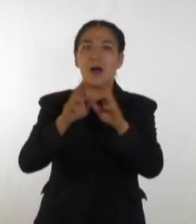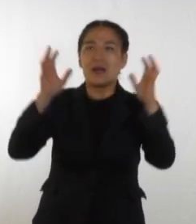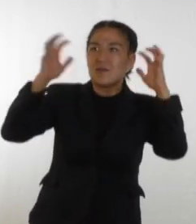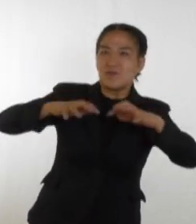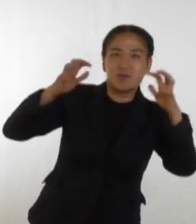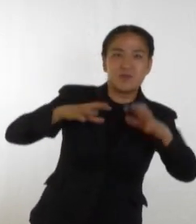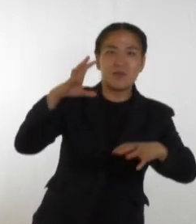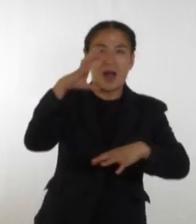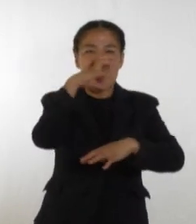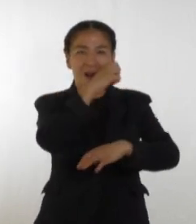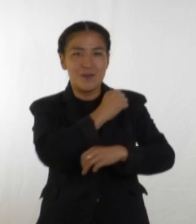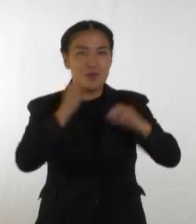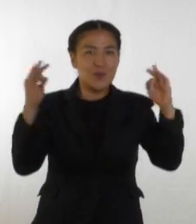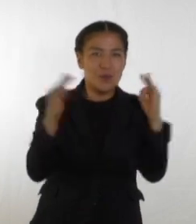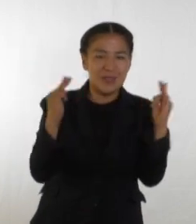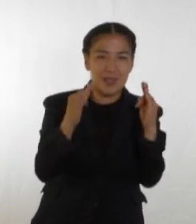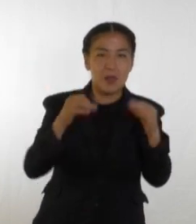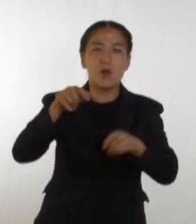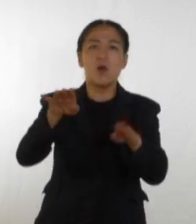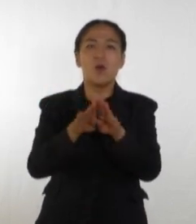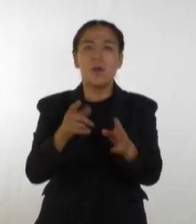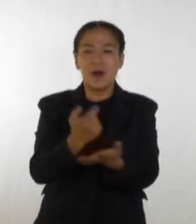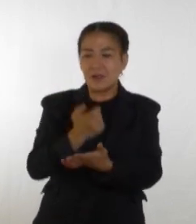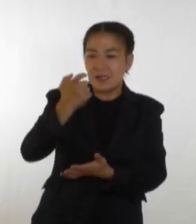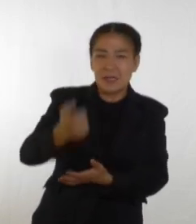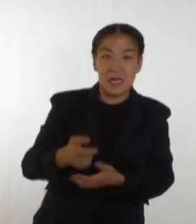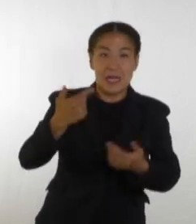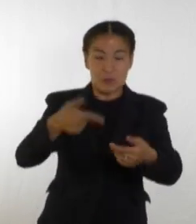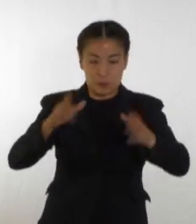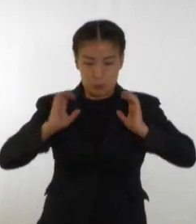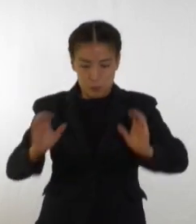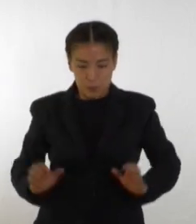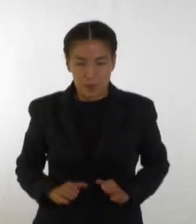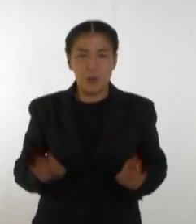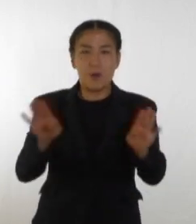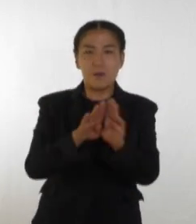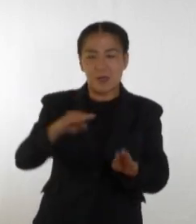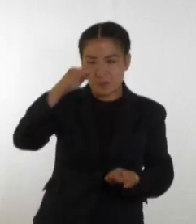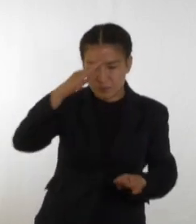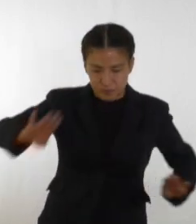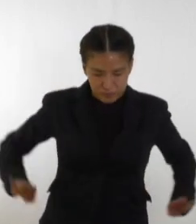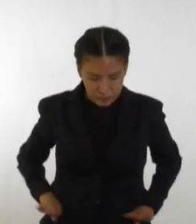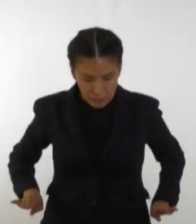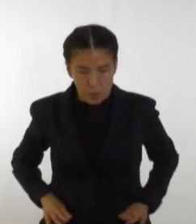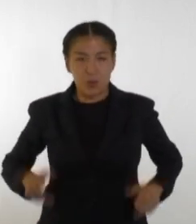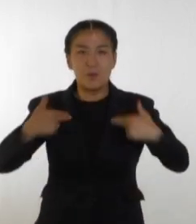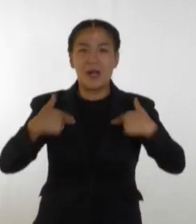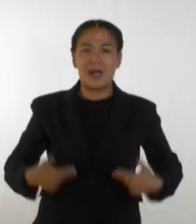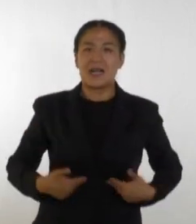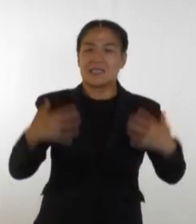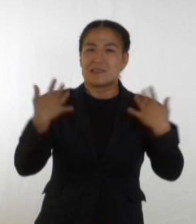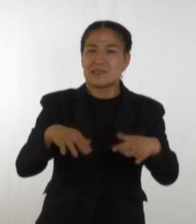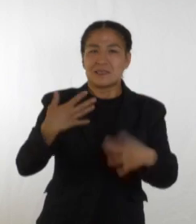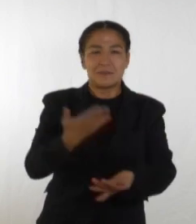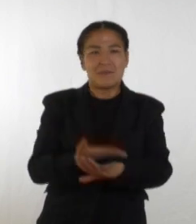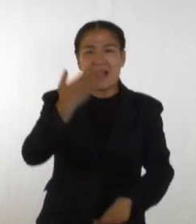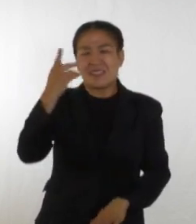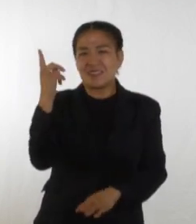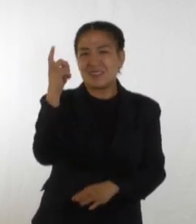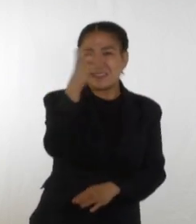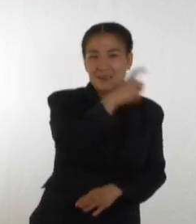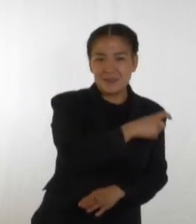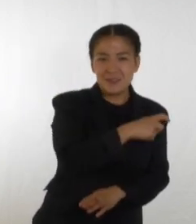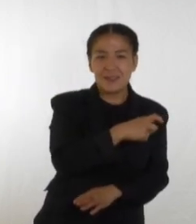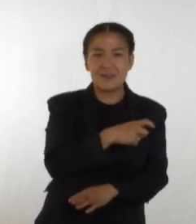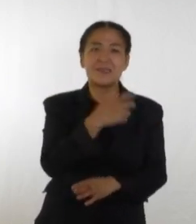o meteorológicos. Lo que tiene que ver con la economía y con el comportamiento humano es bien complejo, bien complejo. Es